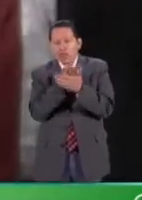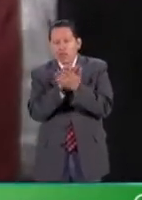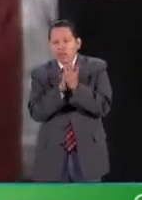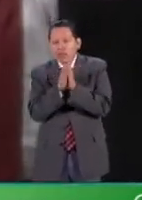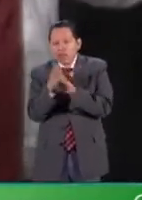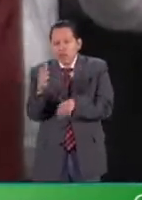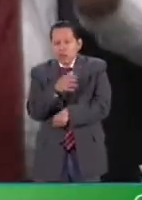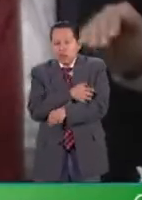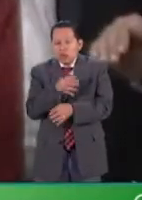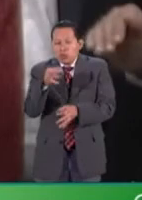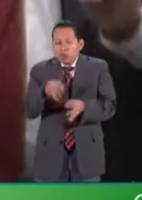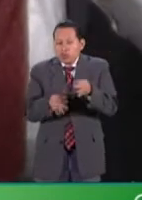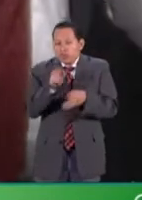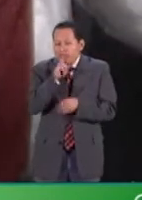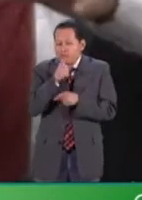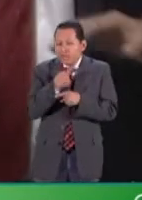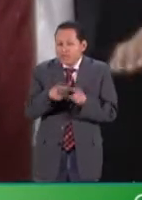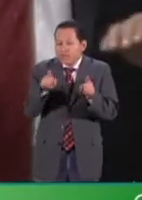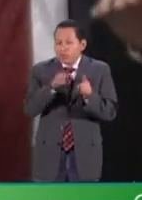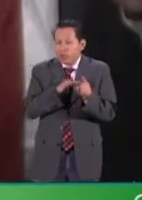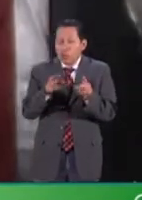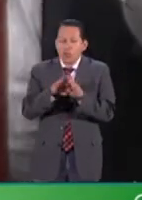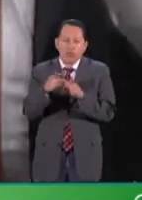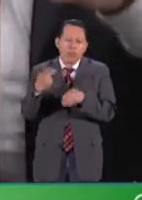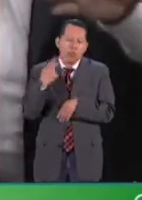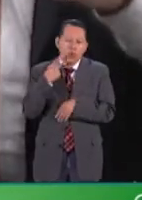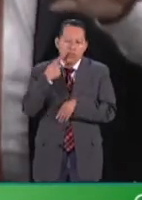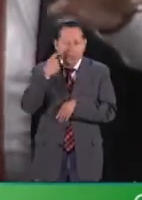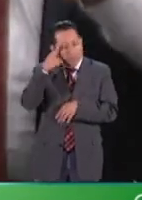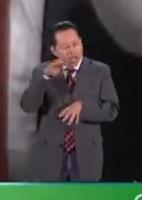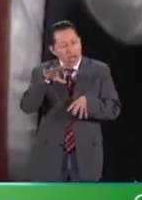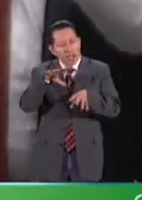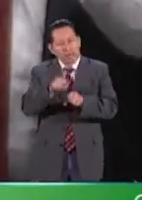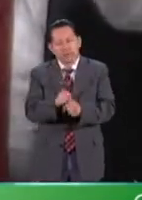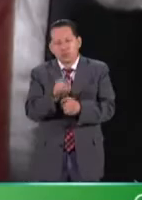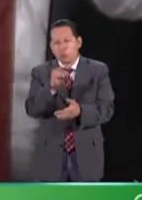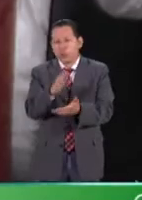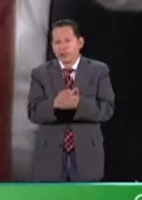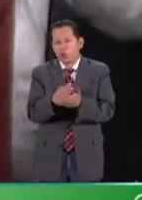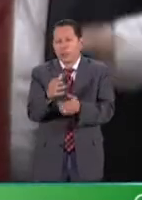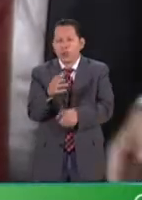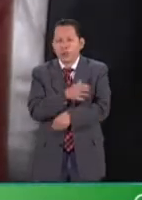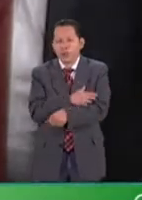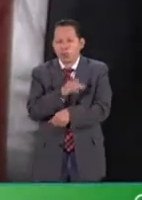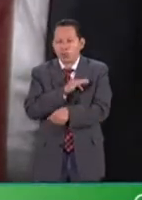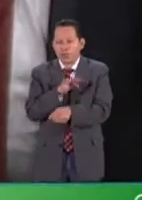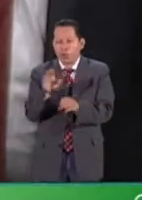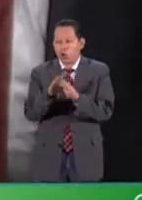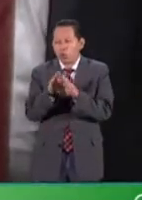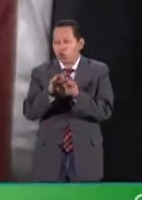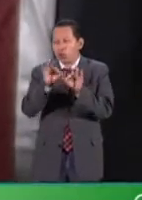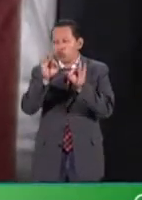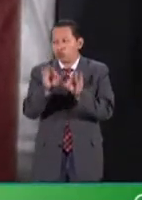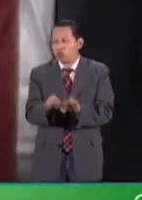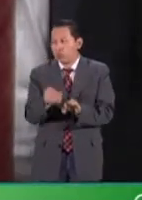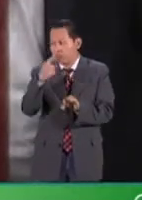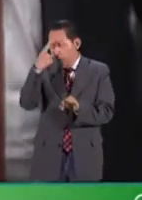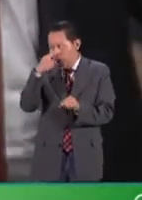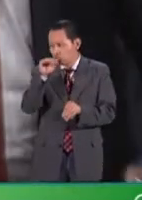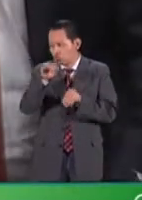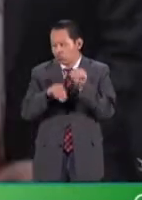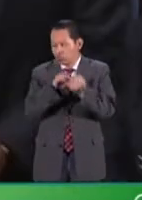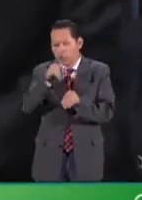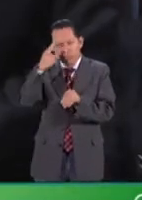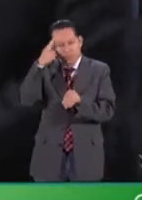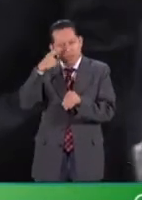Poder Judicial. Es una purga política para apropiarse del único poder que ha podido ejercer un verdadero contrapeso